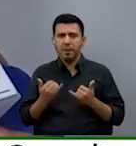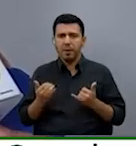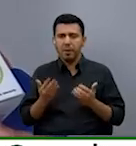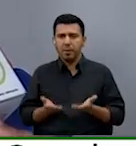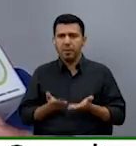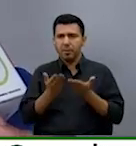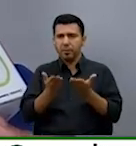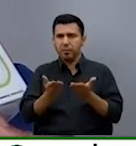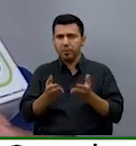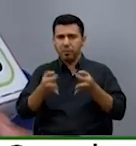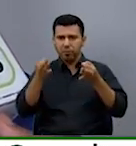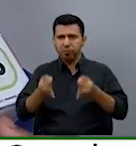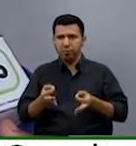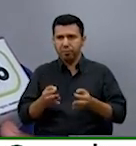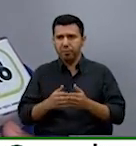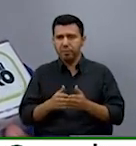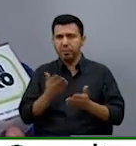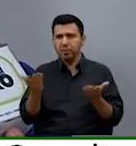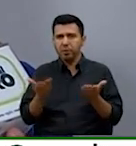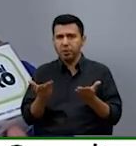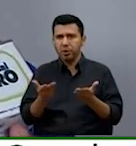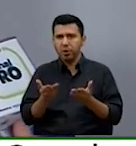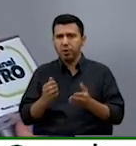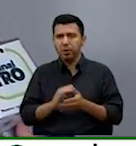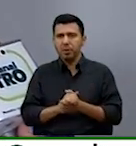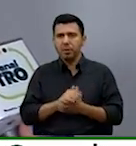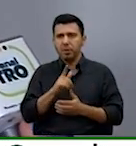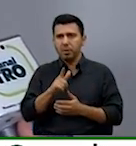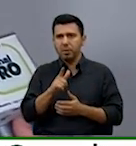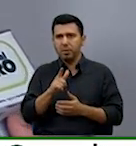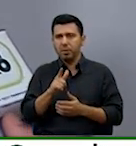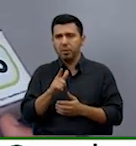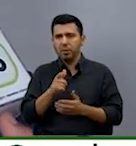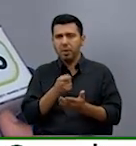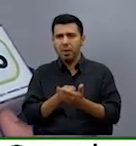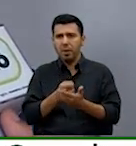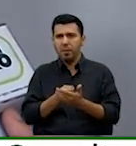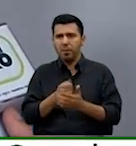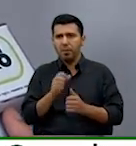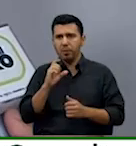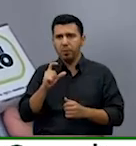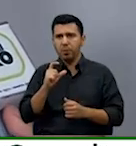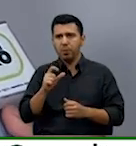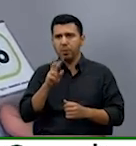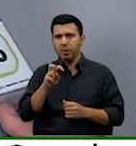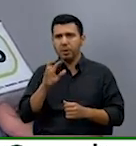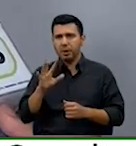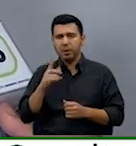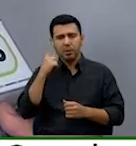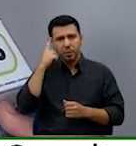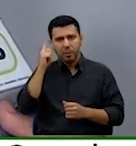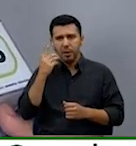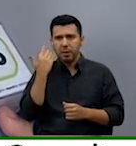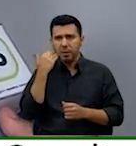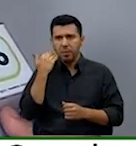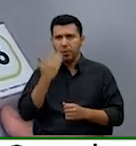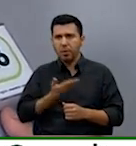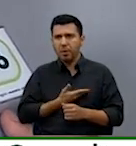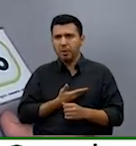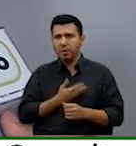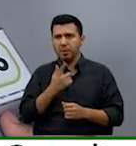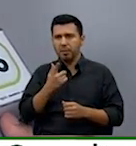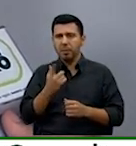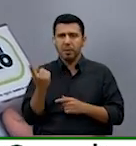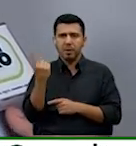la entrega oficial aquí en las instalaciones de apuestas Cúcuta 75 para las mamitas que ese día se ganaron